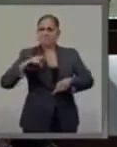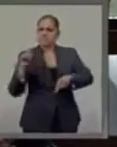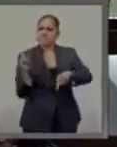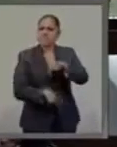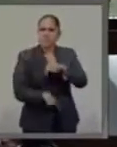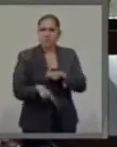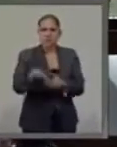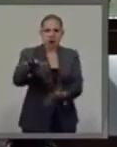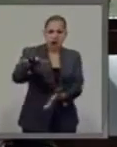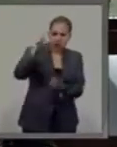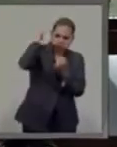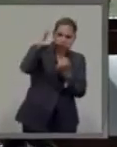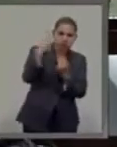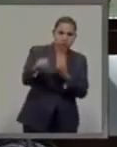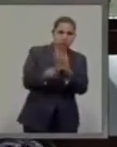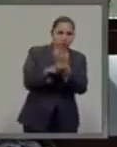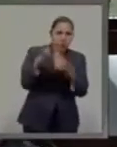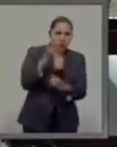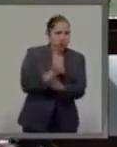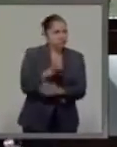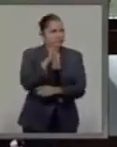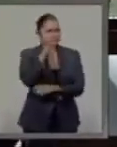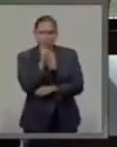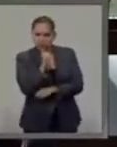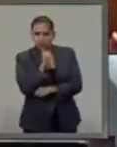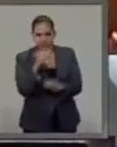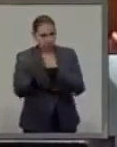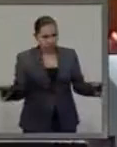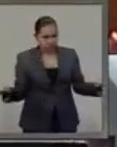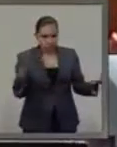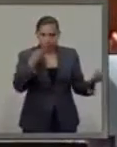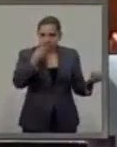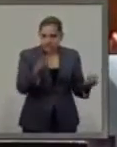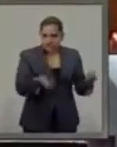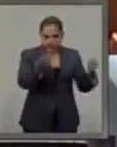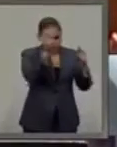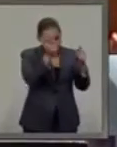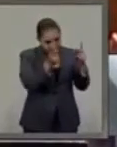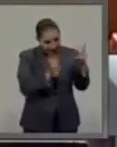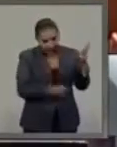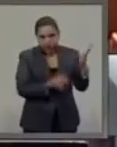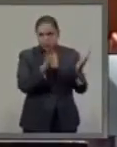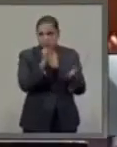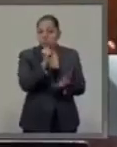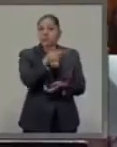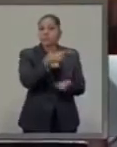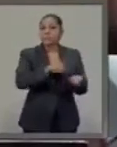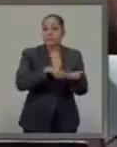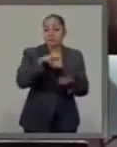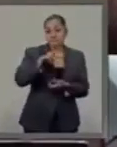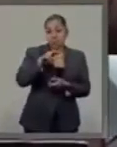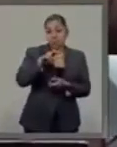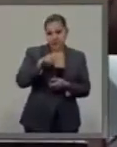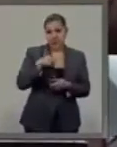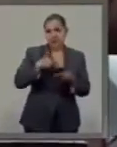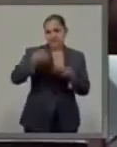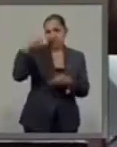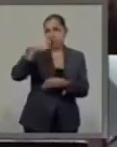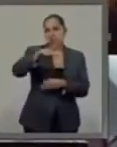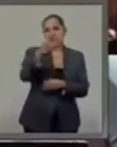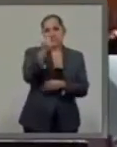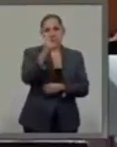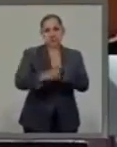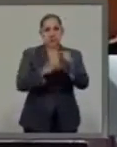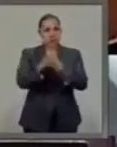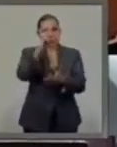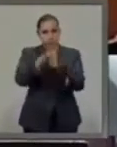en este tema. Por ello, Morena acompañó a otros partidos el 11 de septiembre del 2014